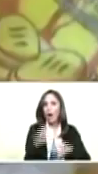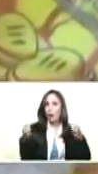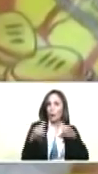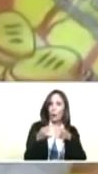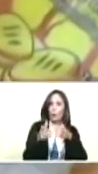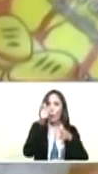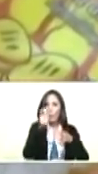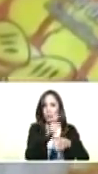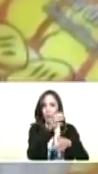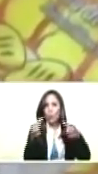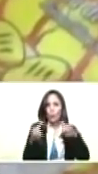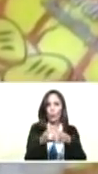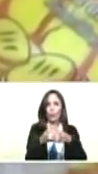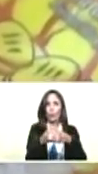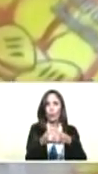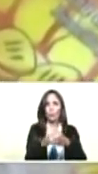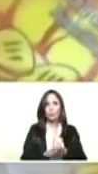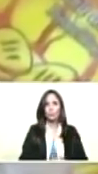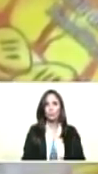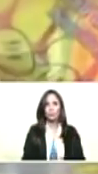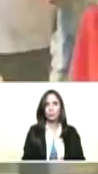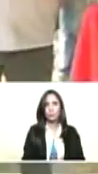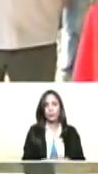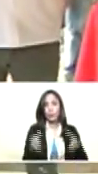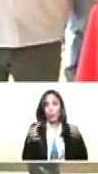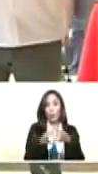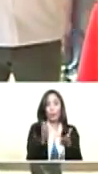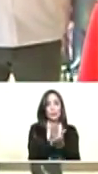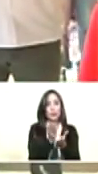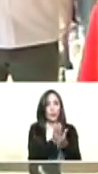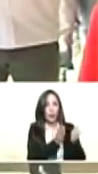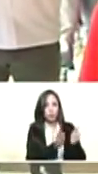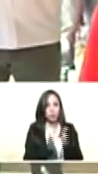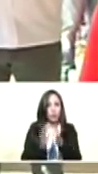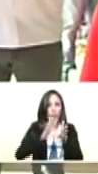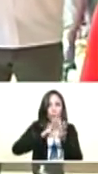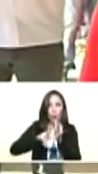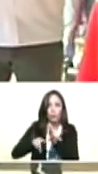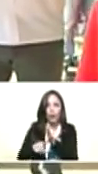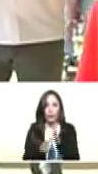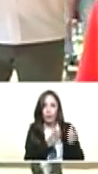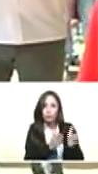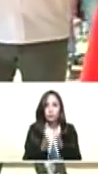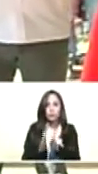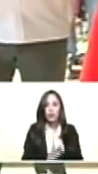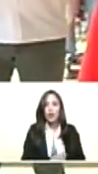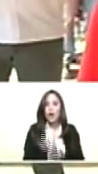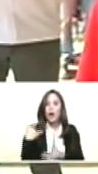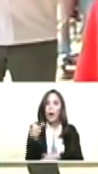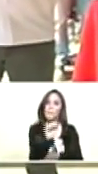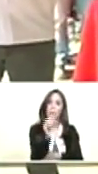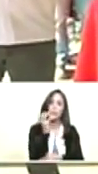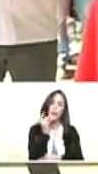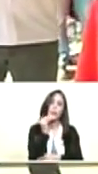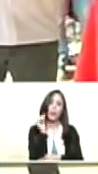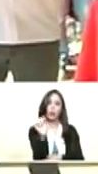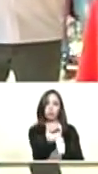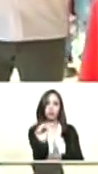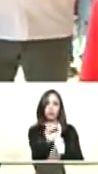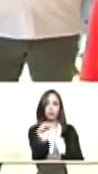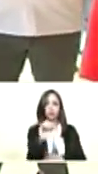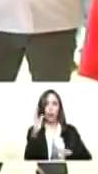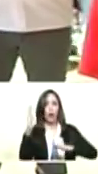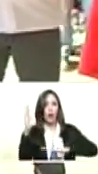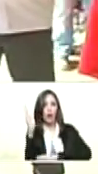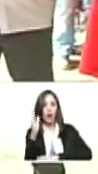presidente, de una banda del crimen organizado que le hacía seguimiento a las caravanas que iban para Lara. Oído. Las metían a una